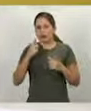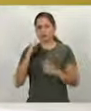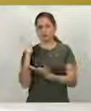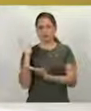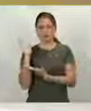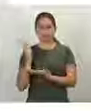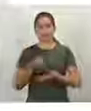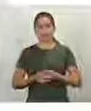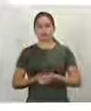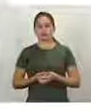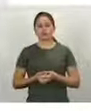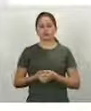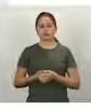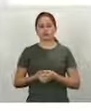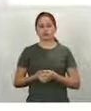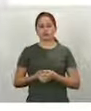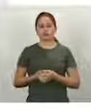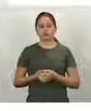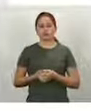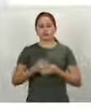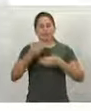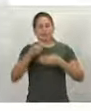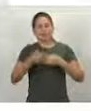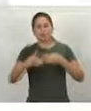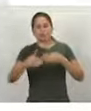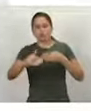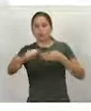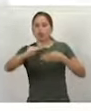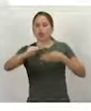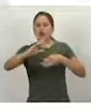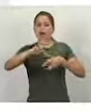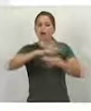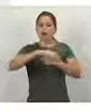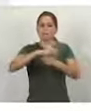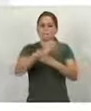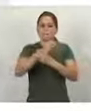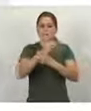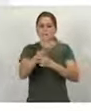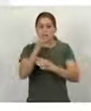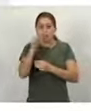imagen. El presidio, los